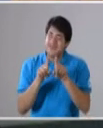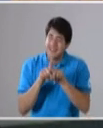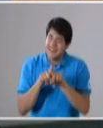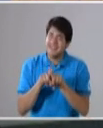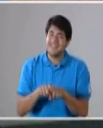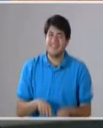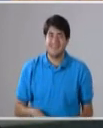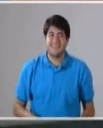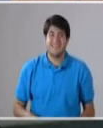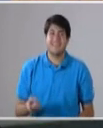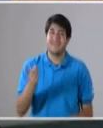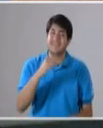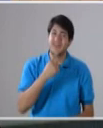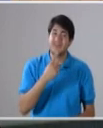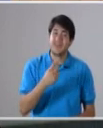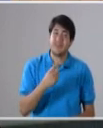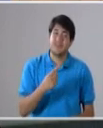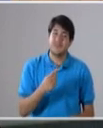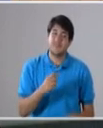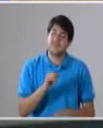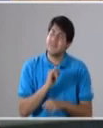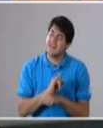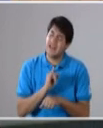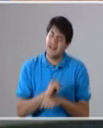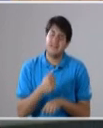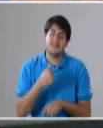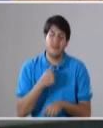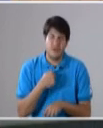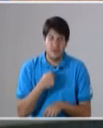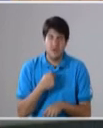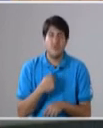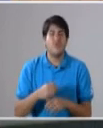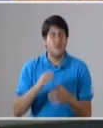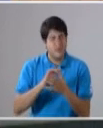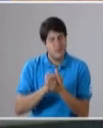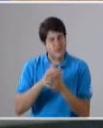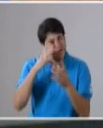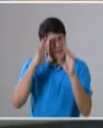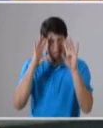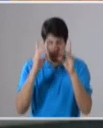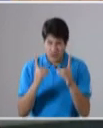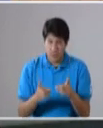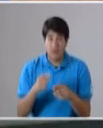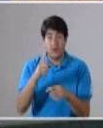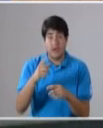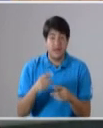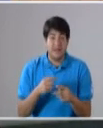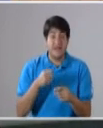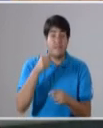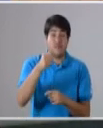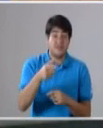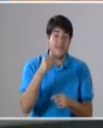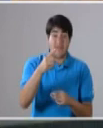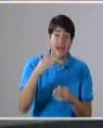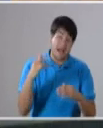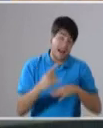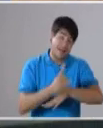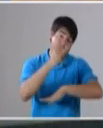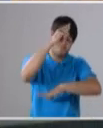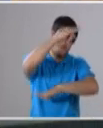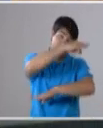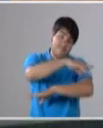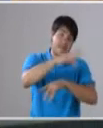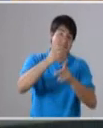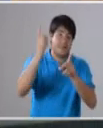Me dijo, la iglesia y yo hemos llegado al acuerdo que te vamos a pagar el boleto aéreo de aquí a